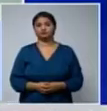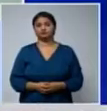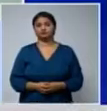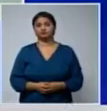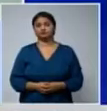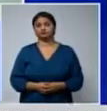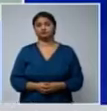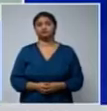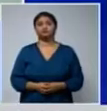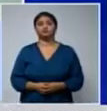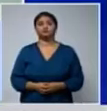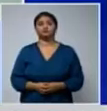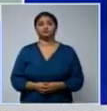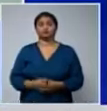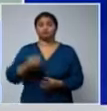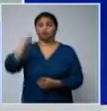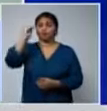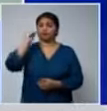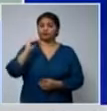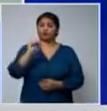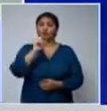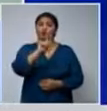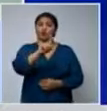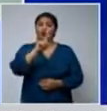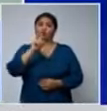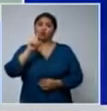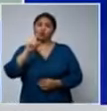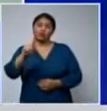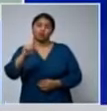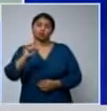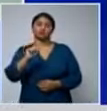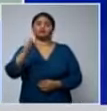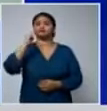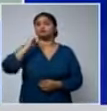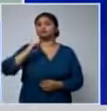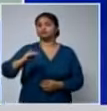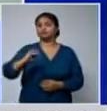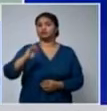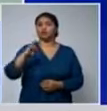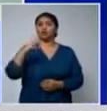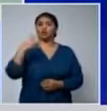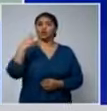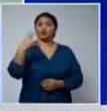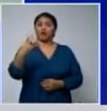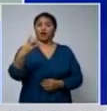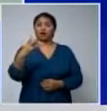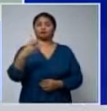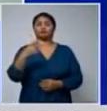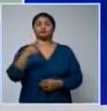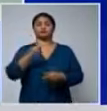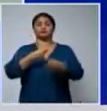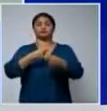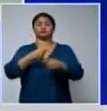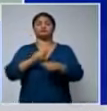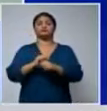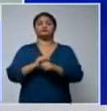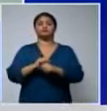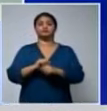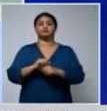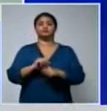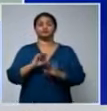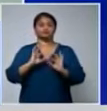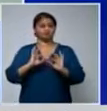Soriano con 11, contra Maestre con 4 y con 1 cada